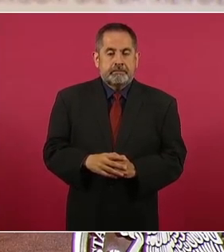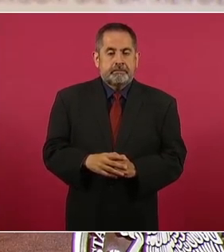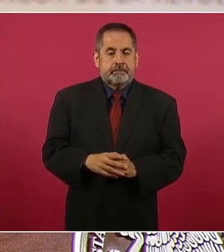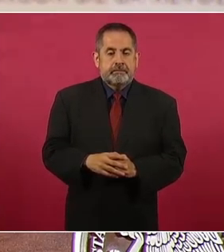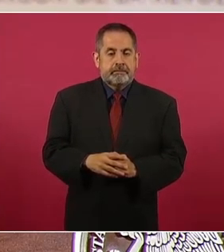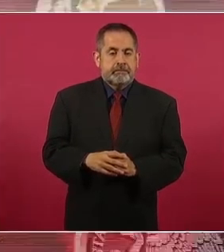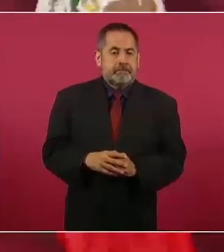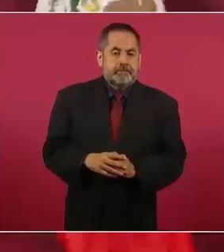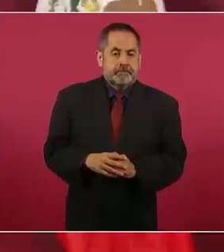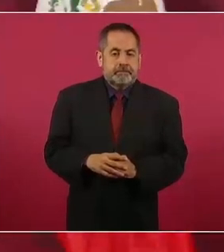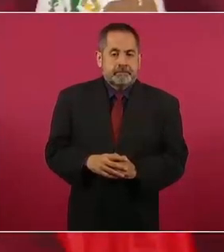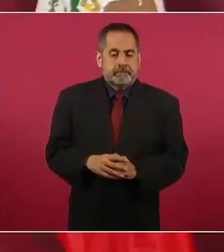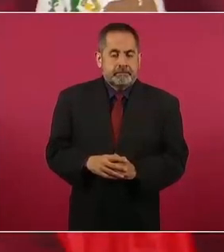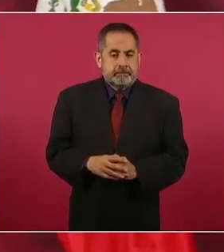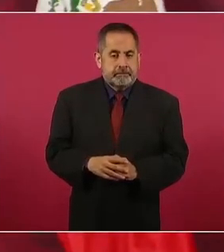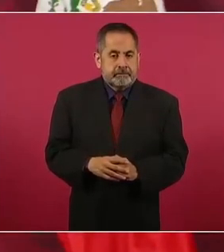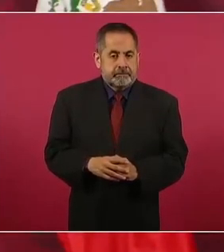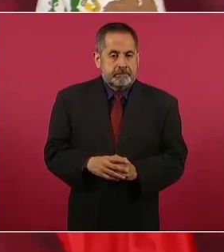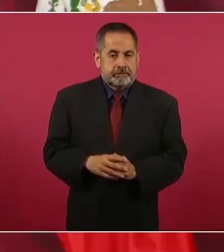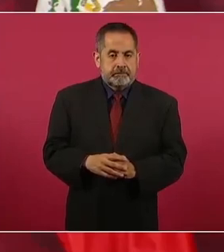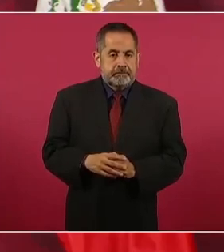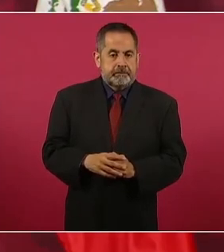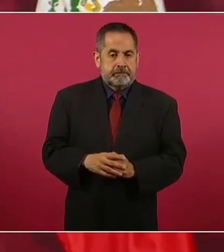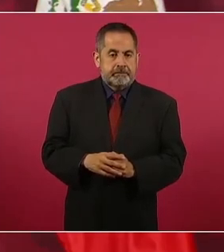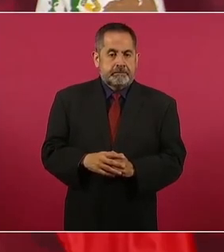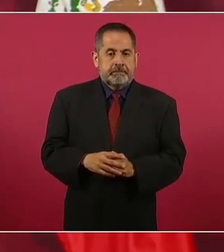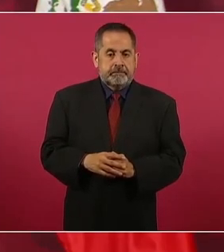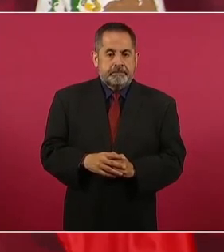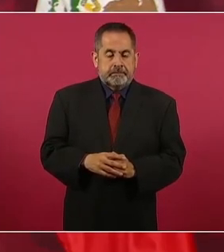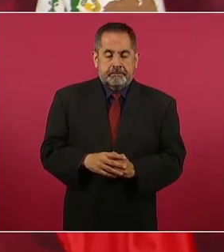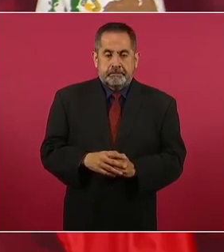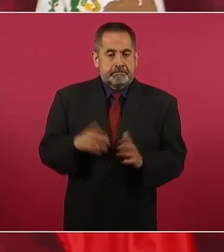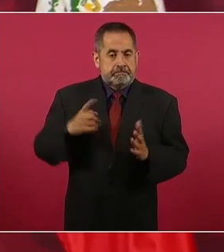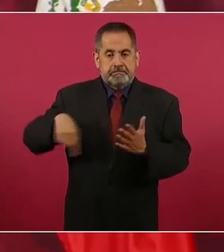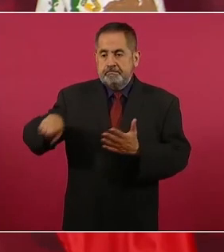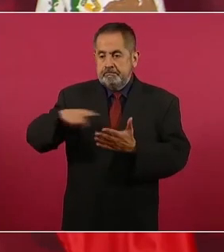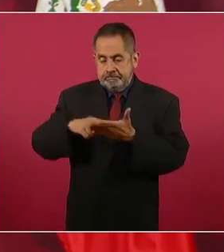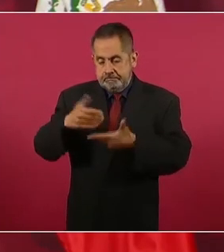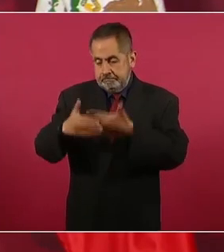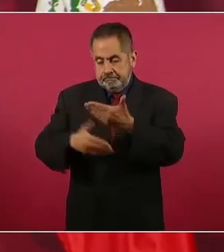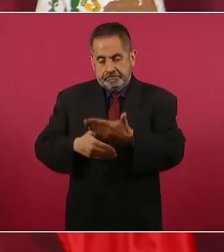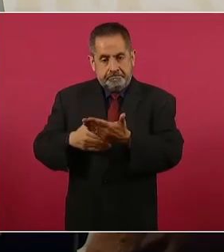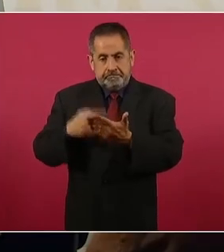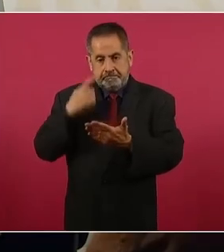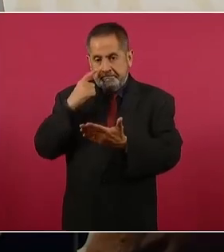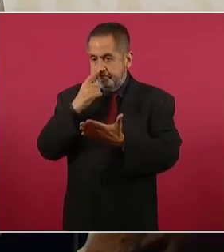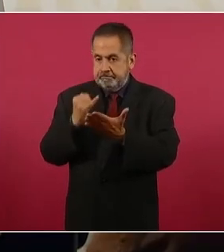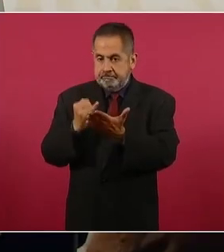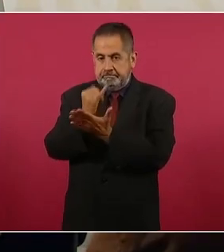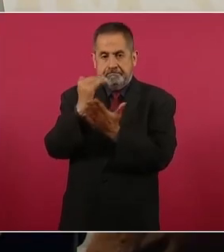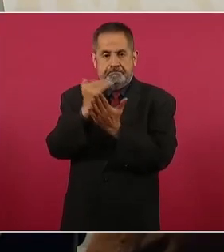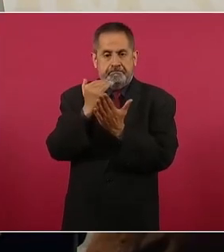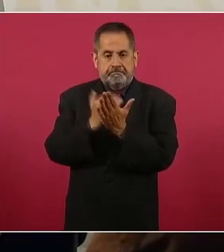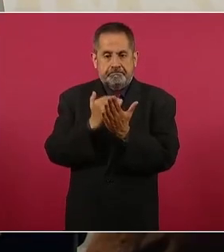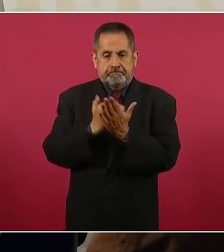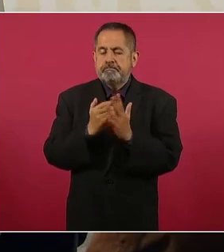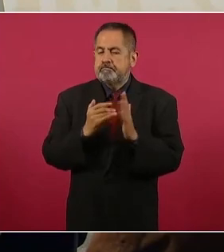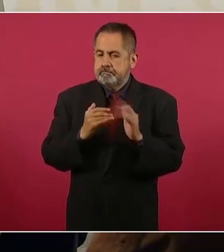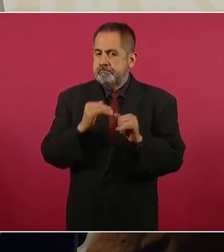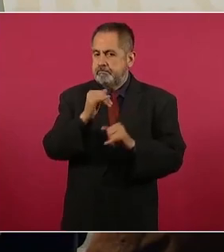Lo que se decida en el procedimiento, pero vamos a